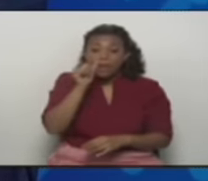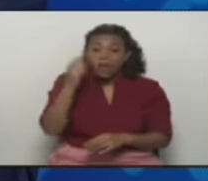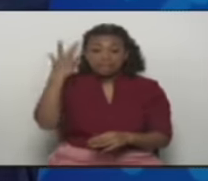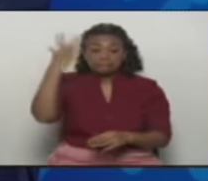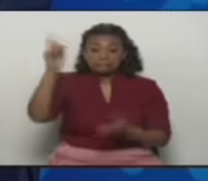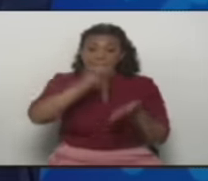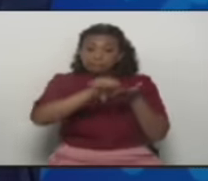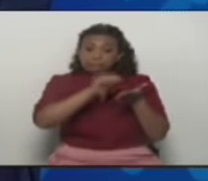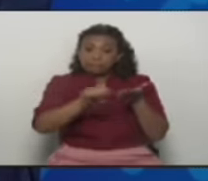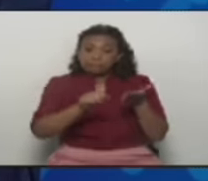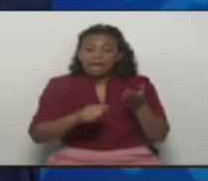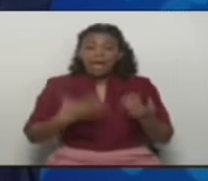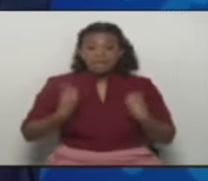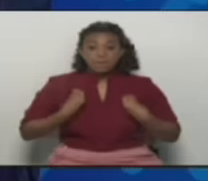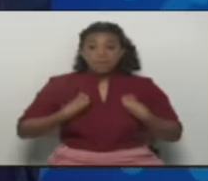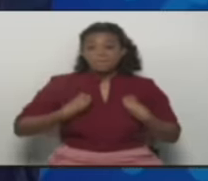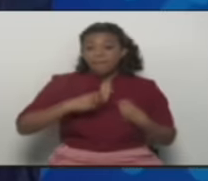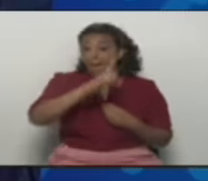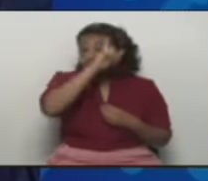de Madrid.